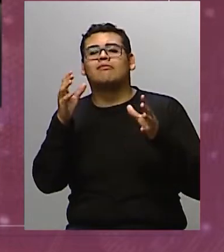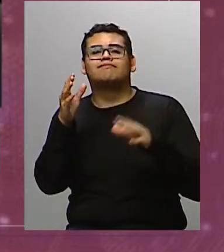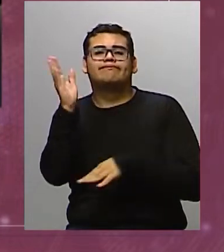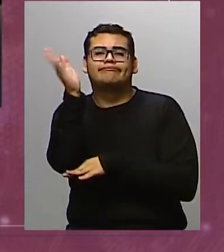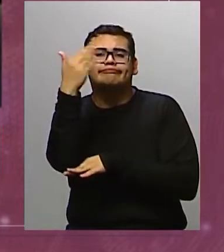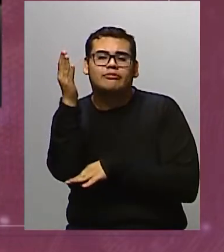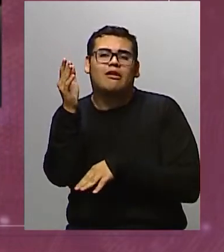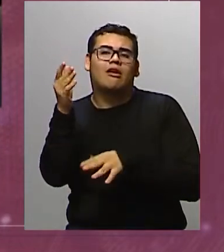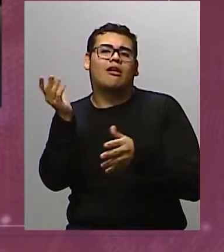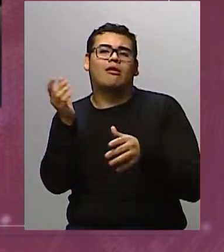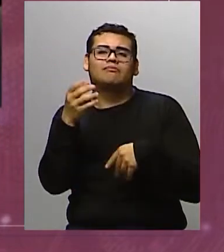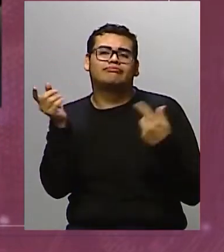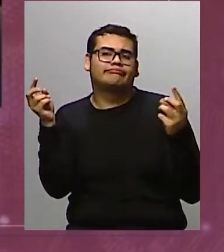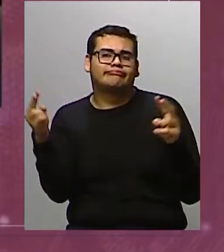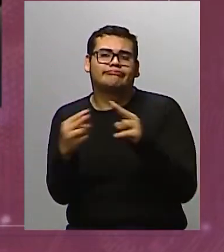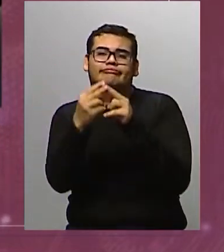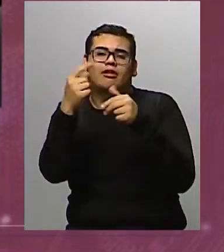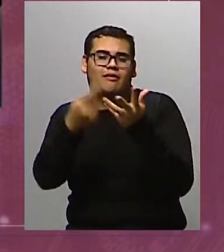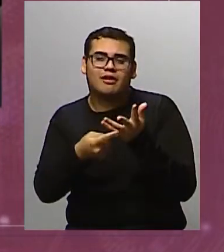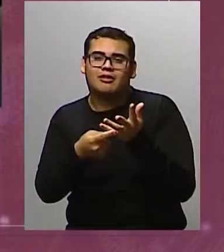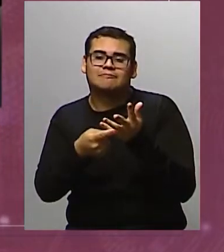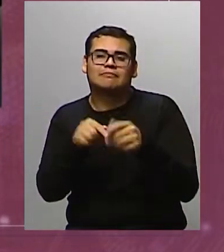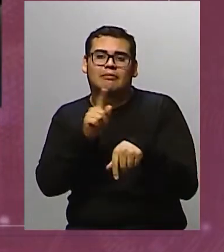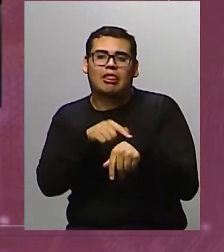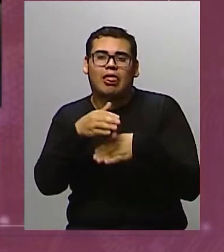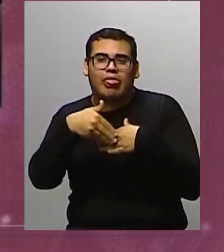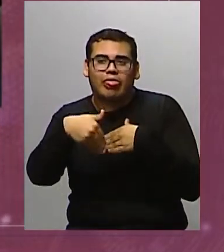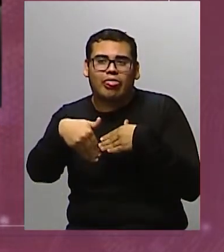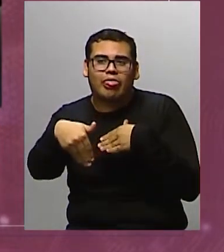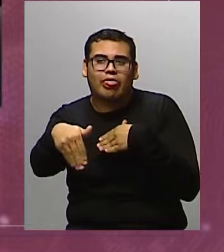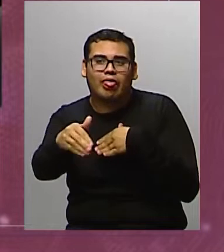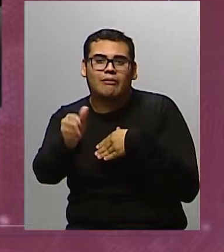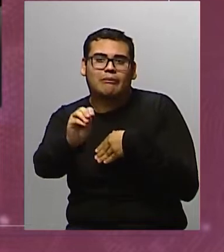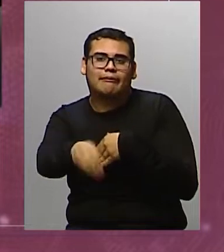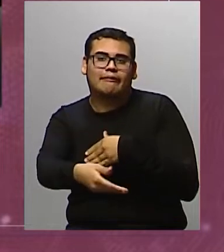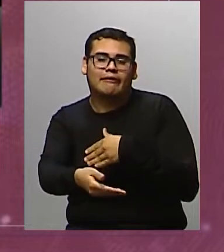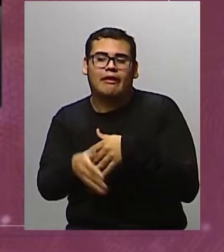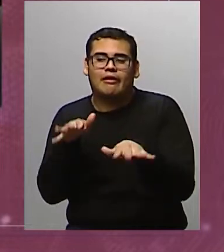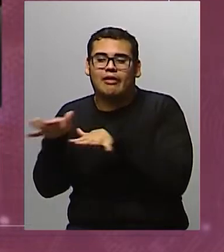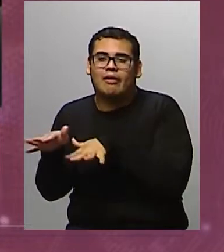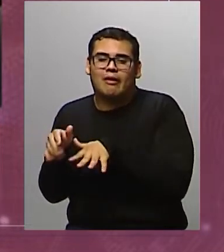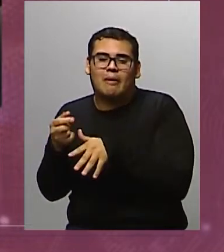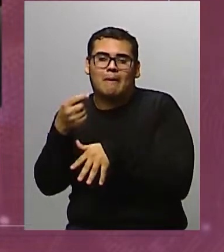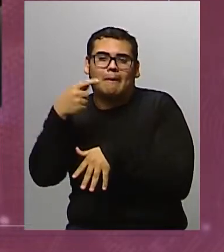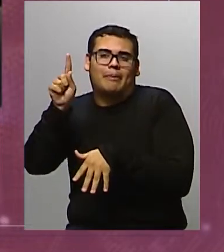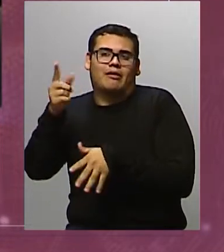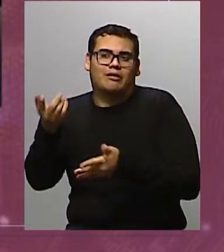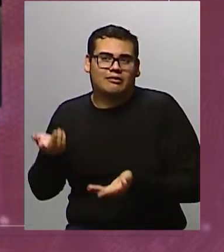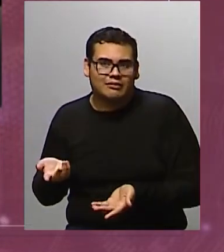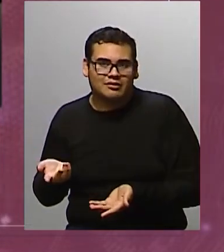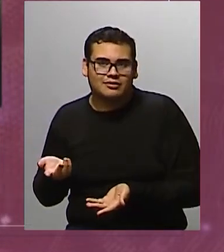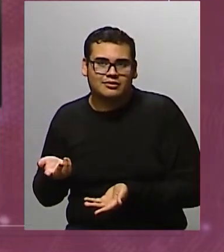y programas, pasa el tiempo y en definitiva la situación sigue empeorando. Sí, sí, porque